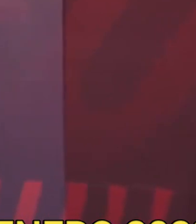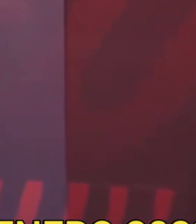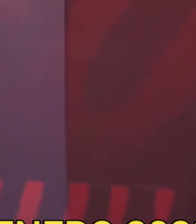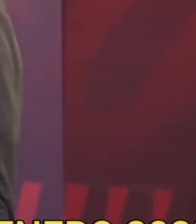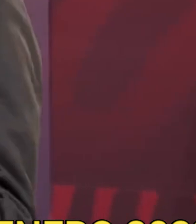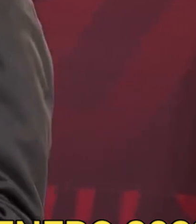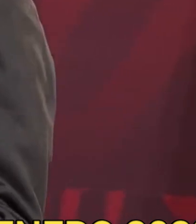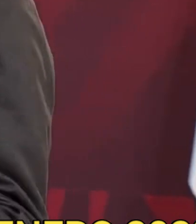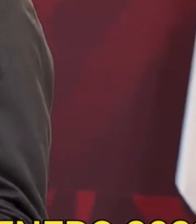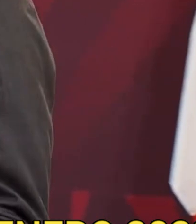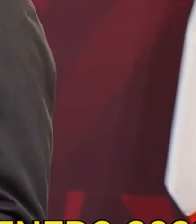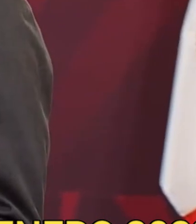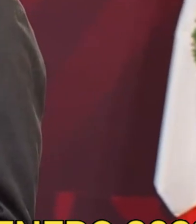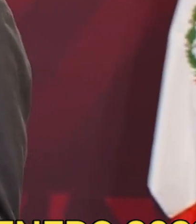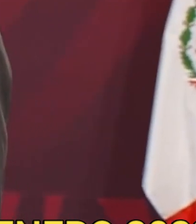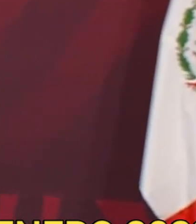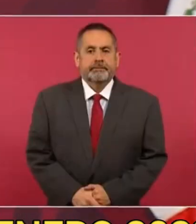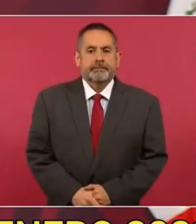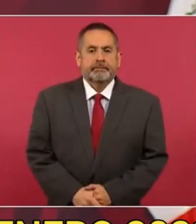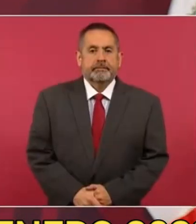o de encubrir el saqueo